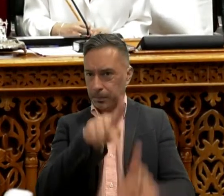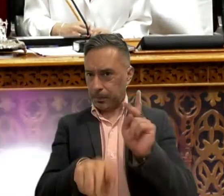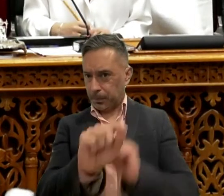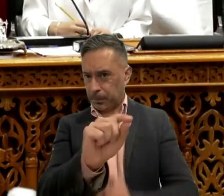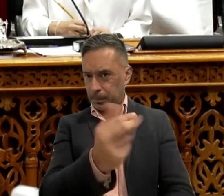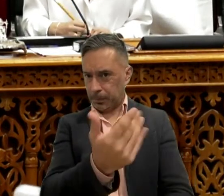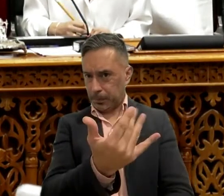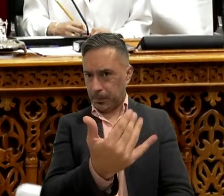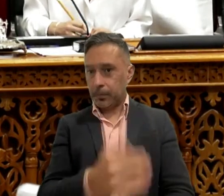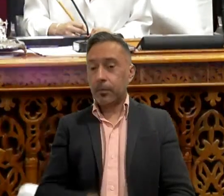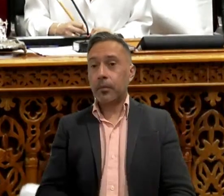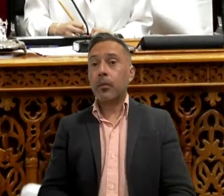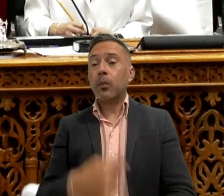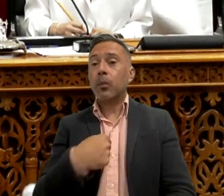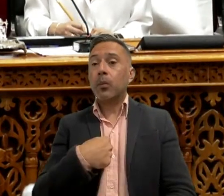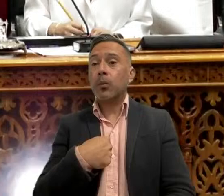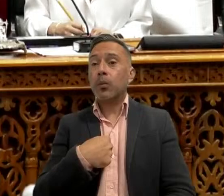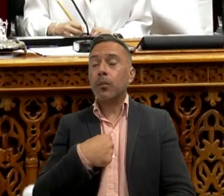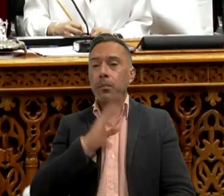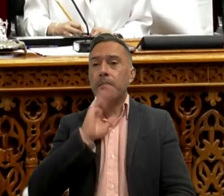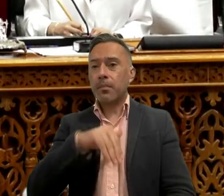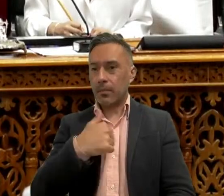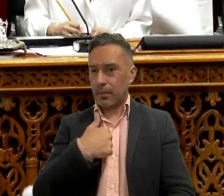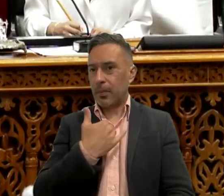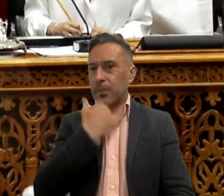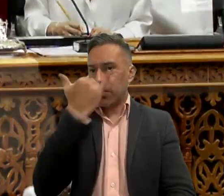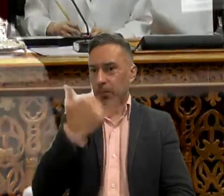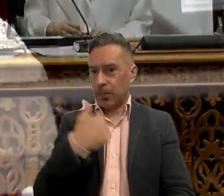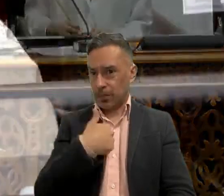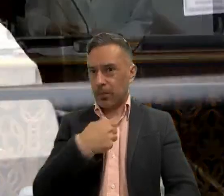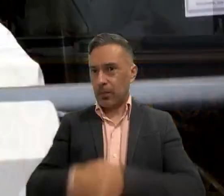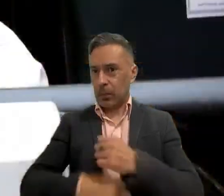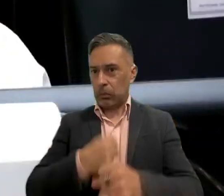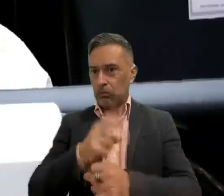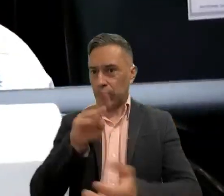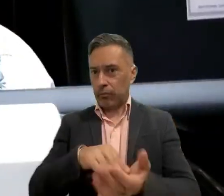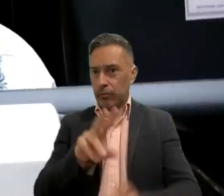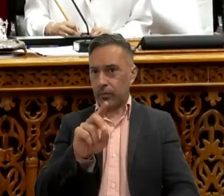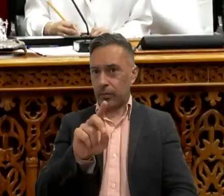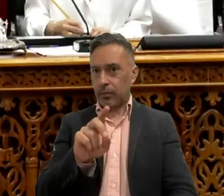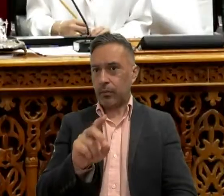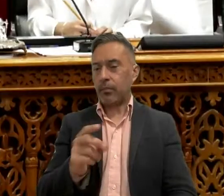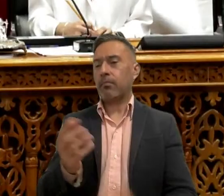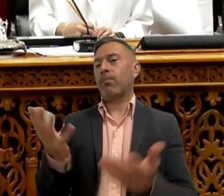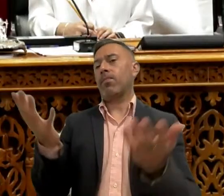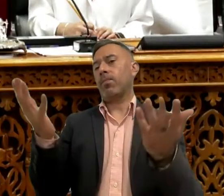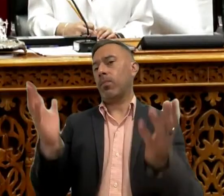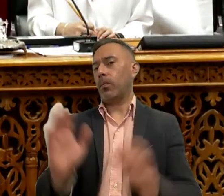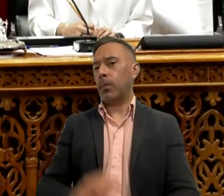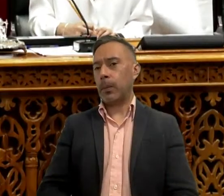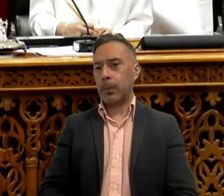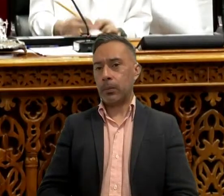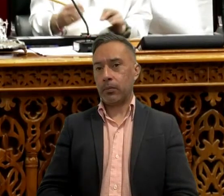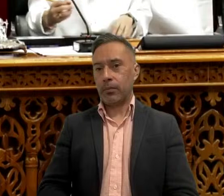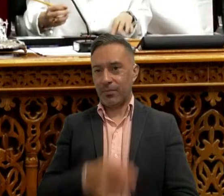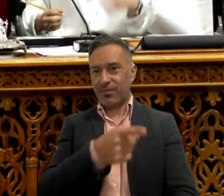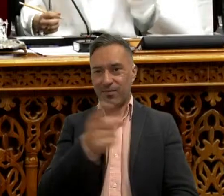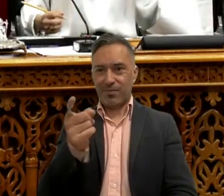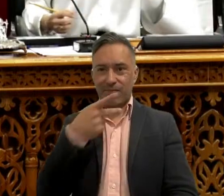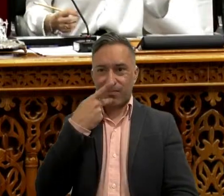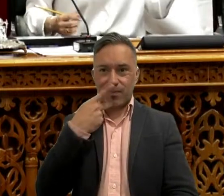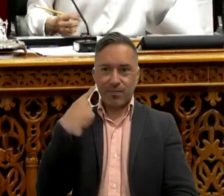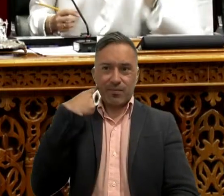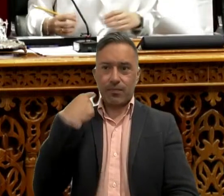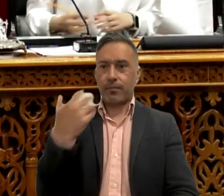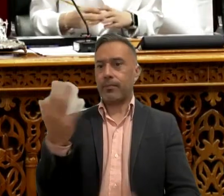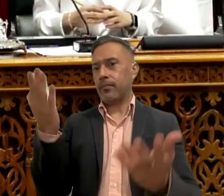Yo tuve el error, 2030, presidente. Disculpe, diputado. Bien, responda, ¿puede responder a la pregunta de la